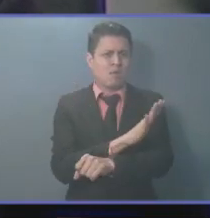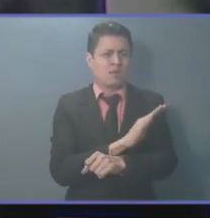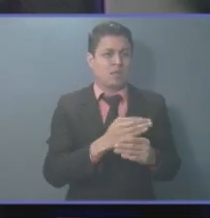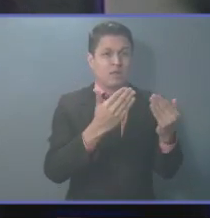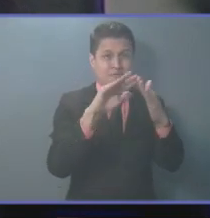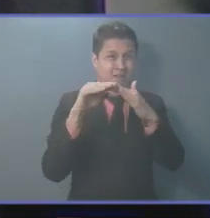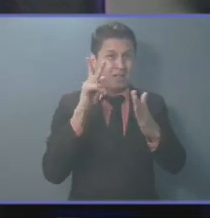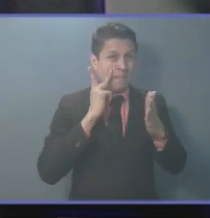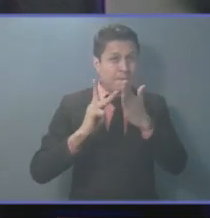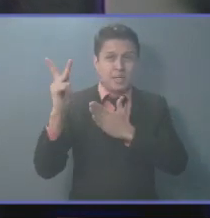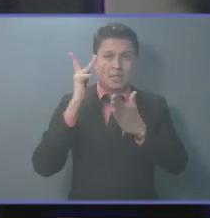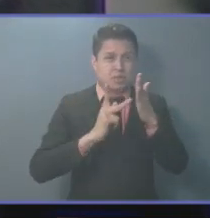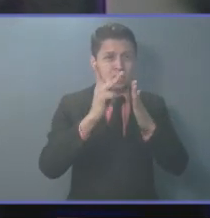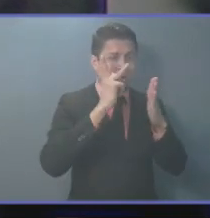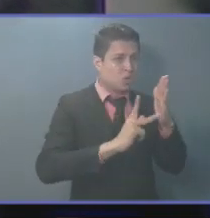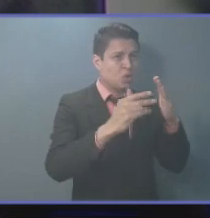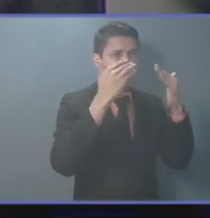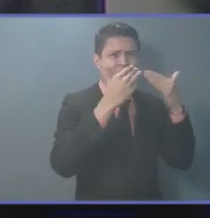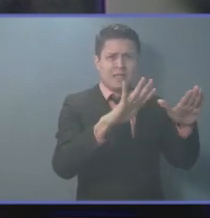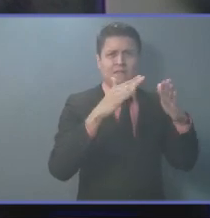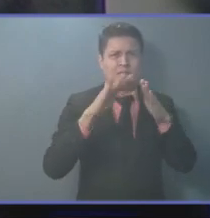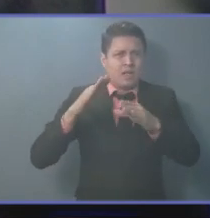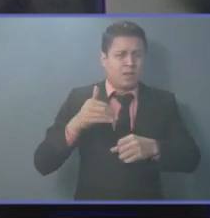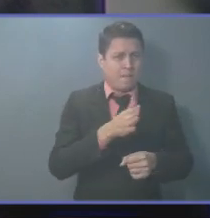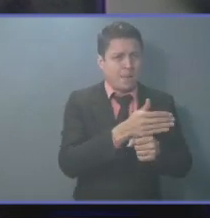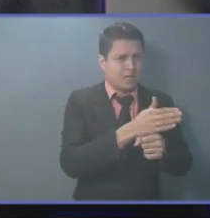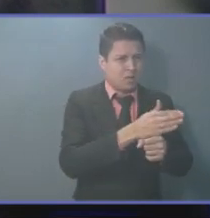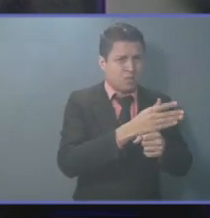los pensamientos políticos.